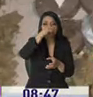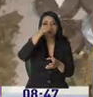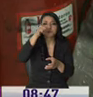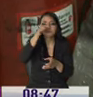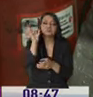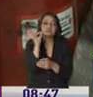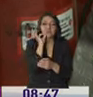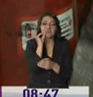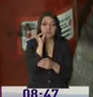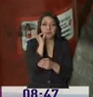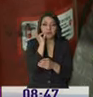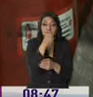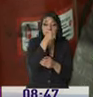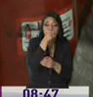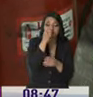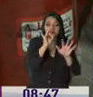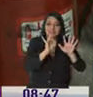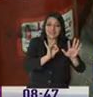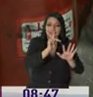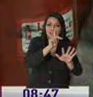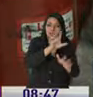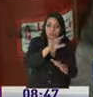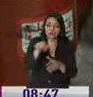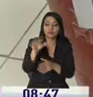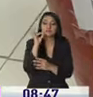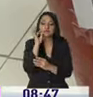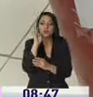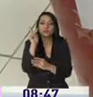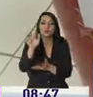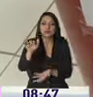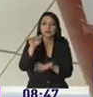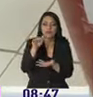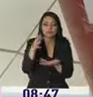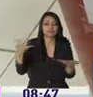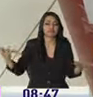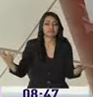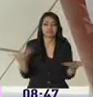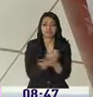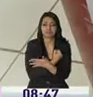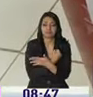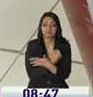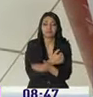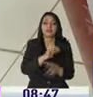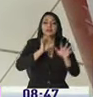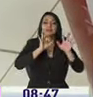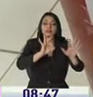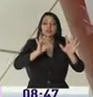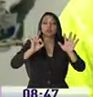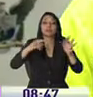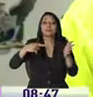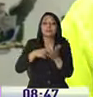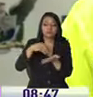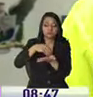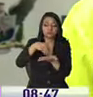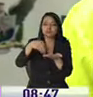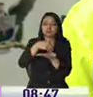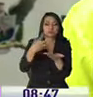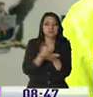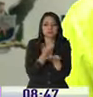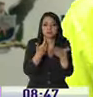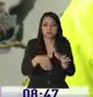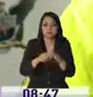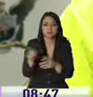blanco alcanzó los 7 kilos y la marihuana 4. Estiman que sacaron del mercado local 78 mil dosis. Ya venían cargados desde